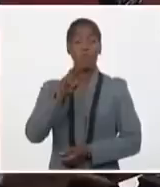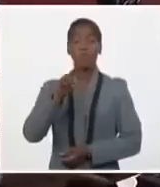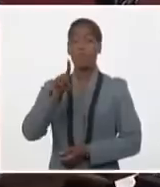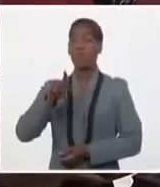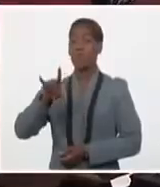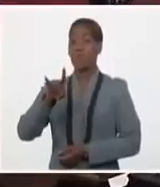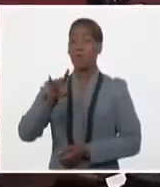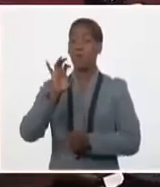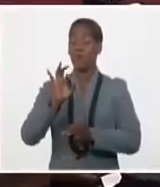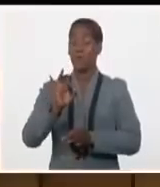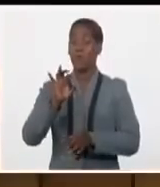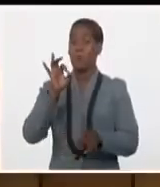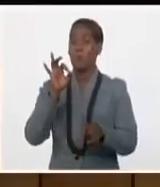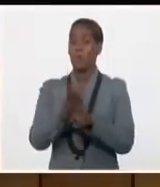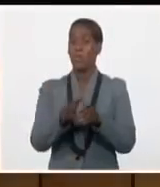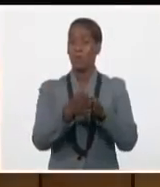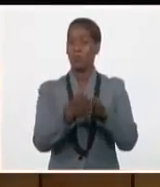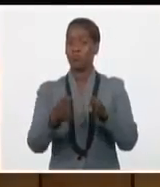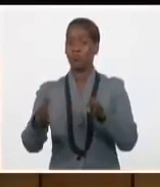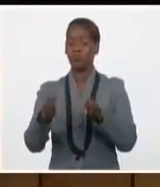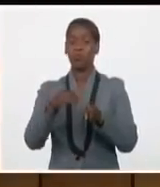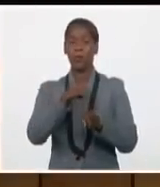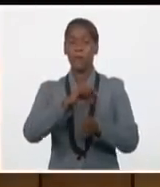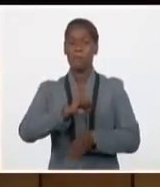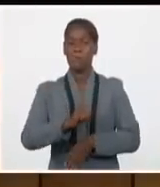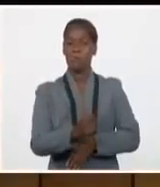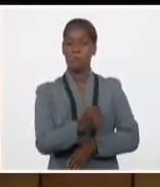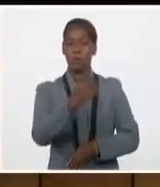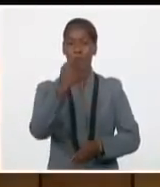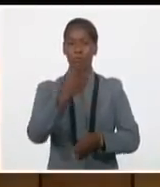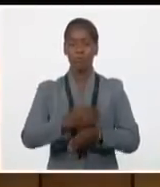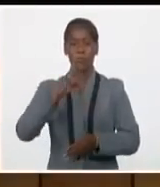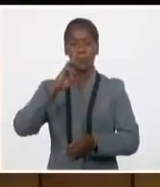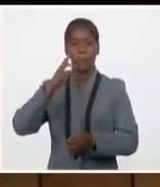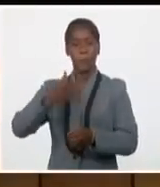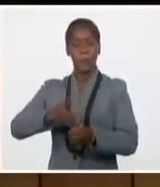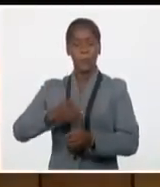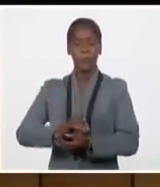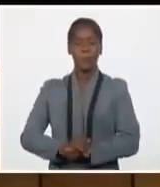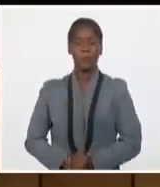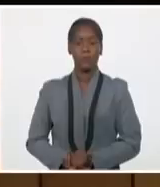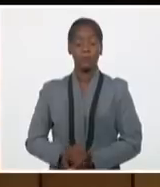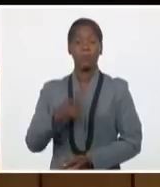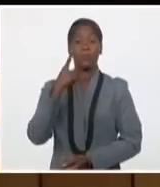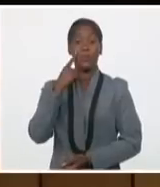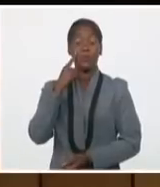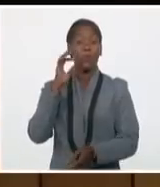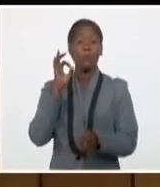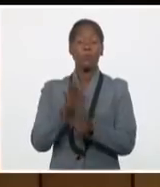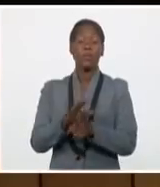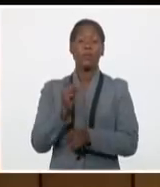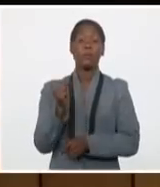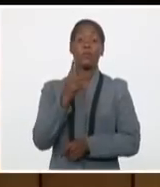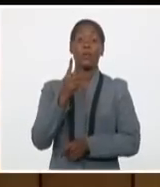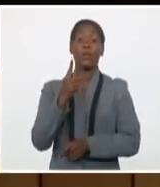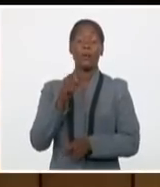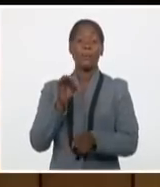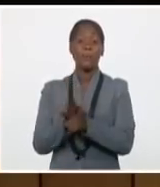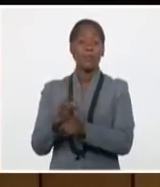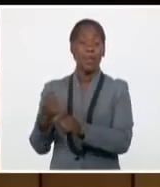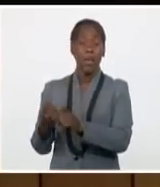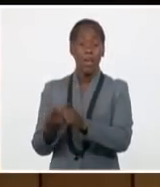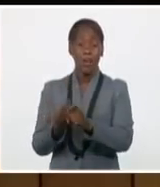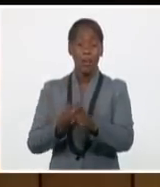de combustible. Es una de las acciones que mejor ilustra la nueva dimensión que adquirió la guerra